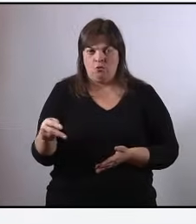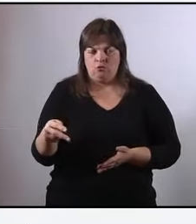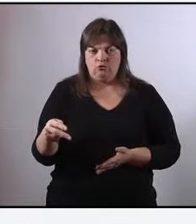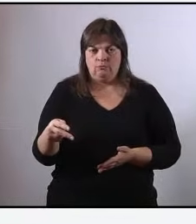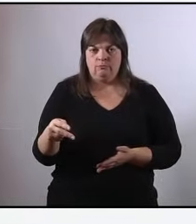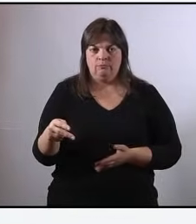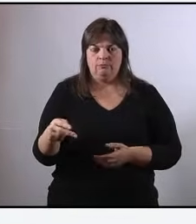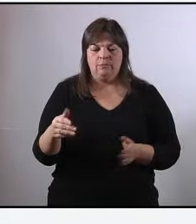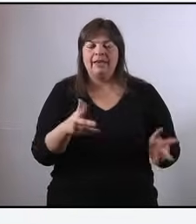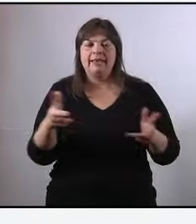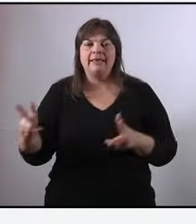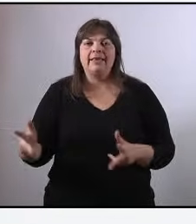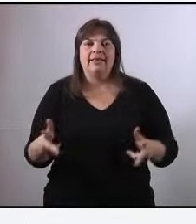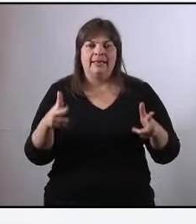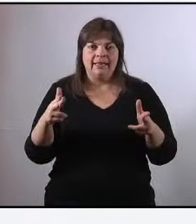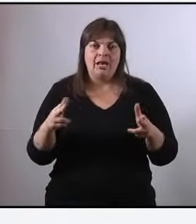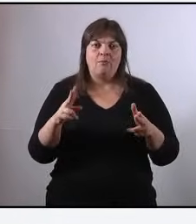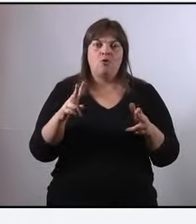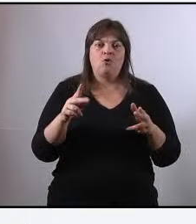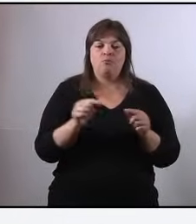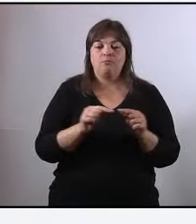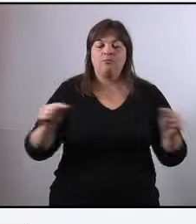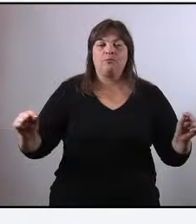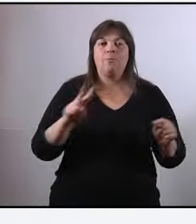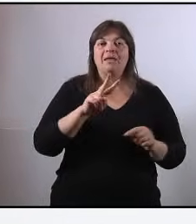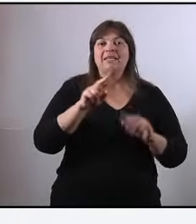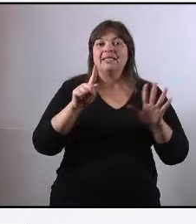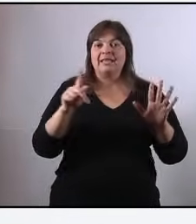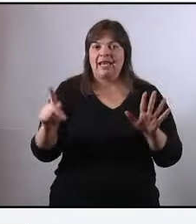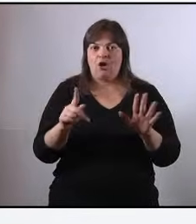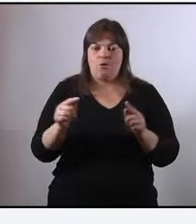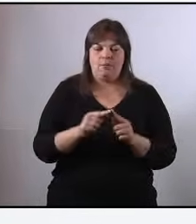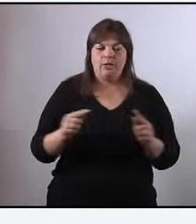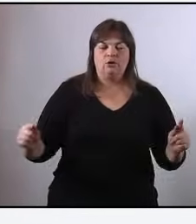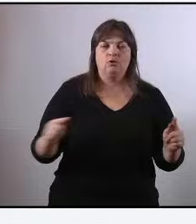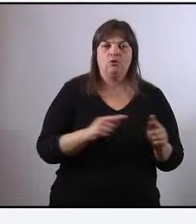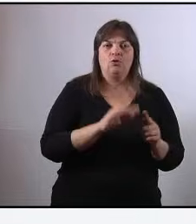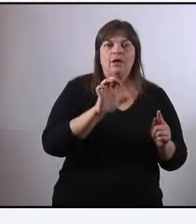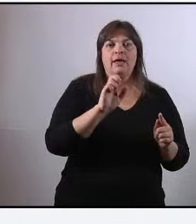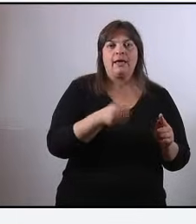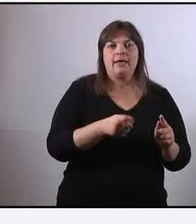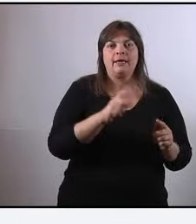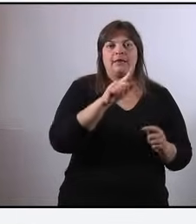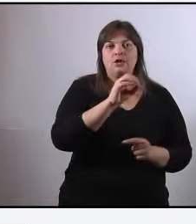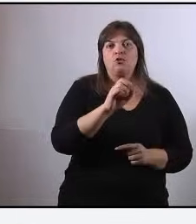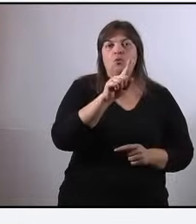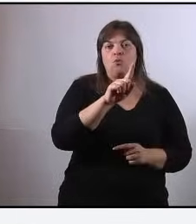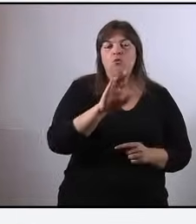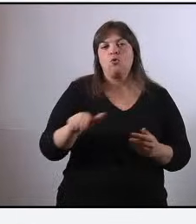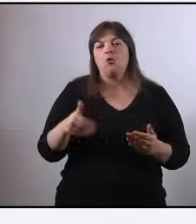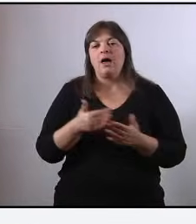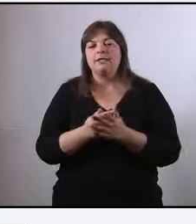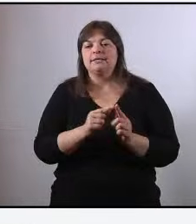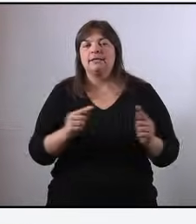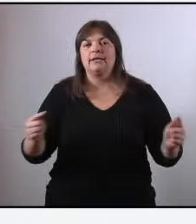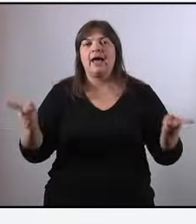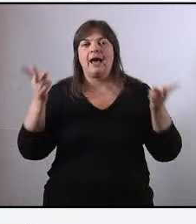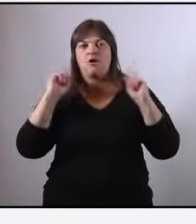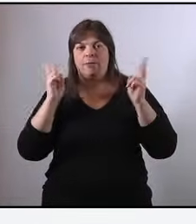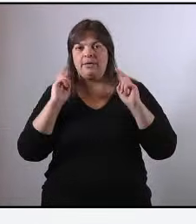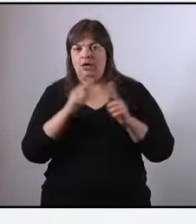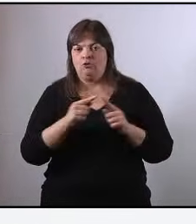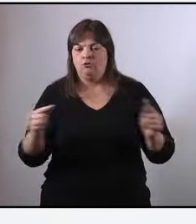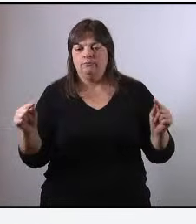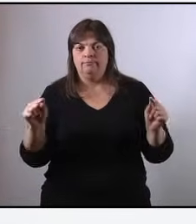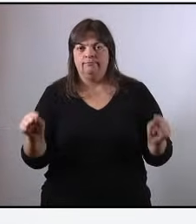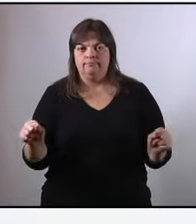un tramo de 27 kilómetros comprendido entre la EX101 y la localidad de Jerez de los